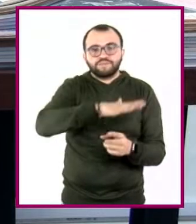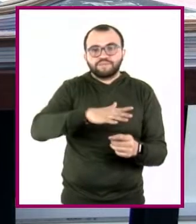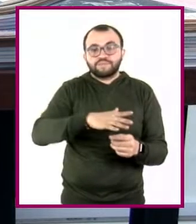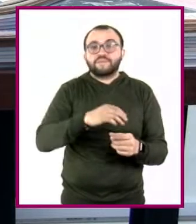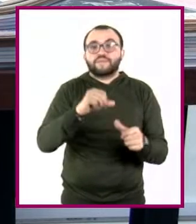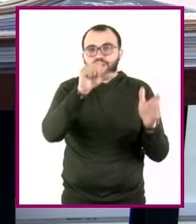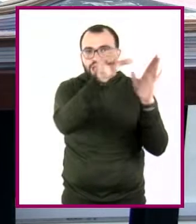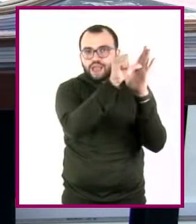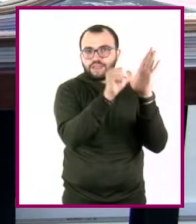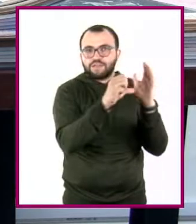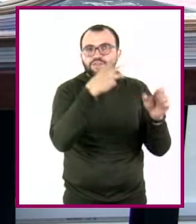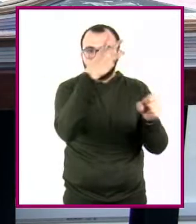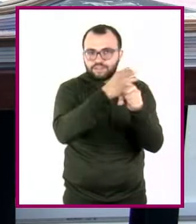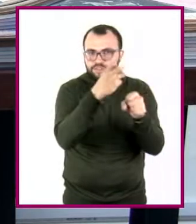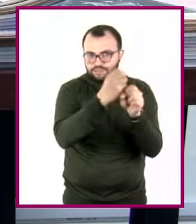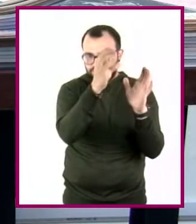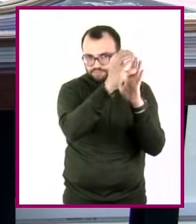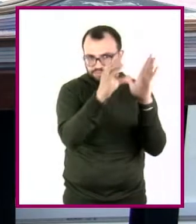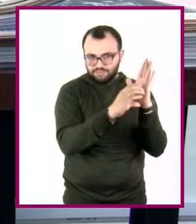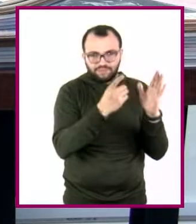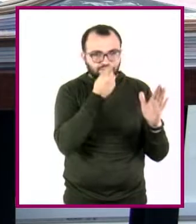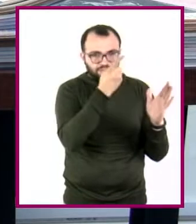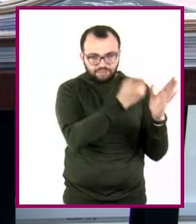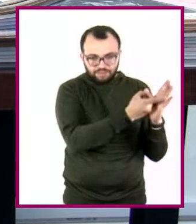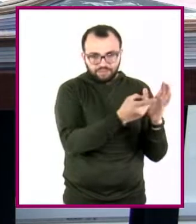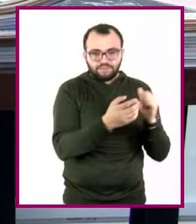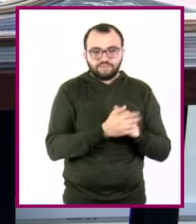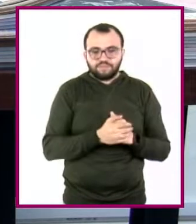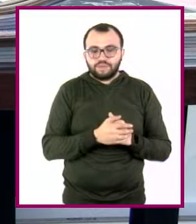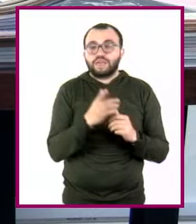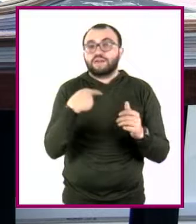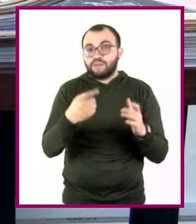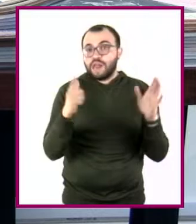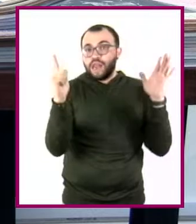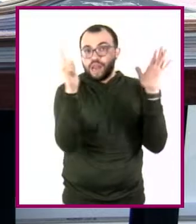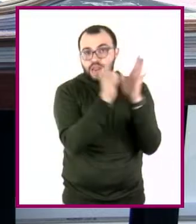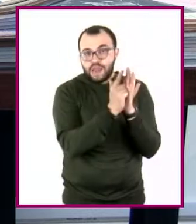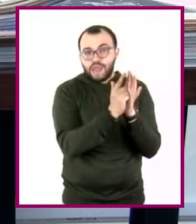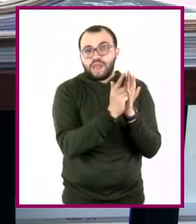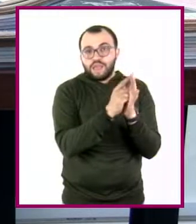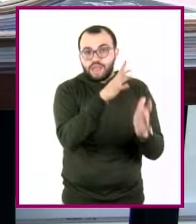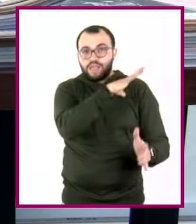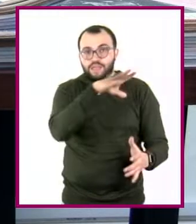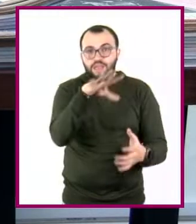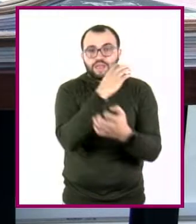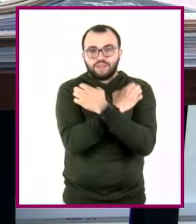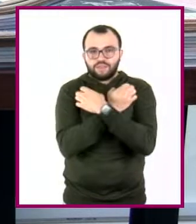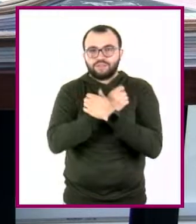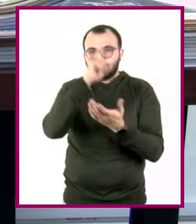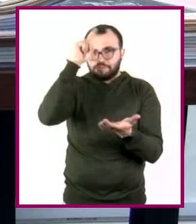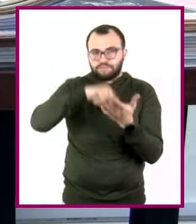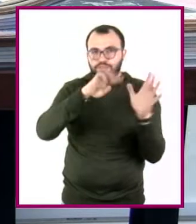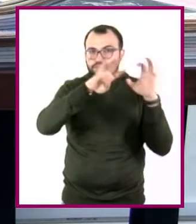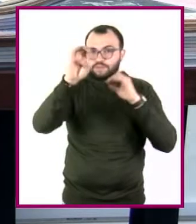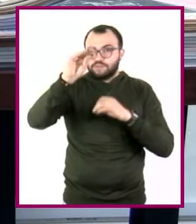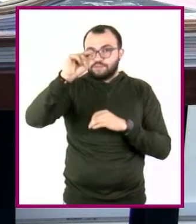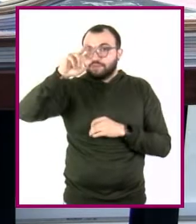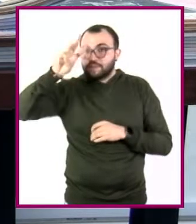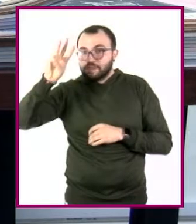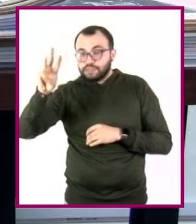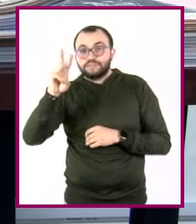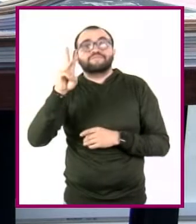3 de la Constitución Política de los Estados Unidos Mexicanos y la Ley General de Educación de 1993 son